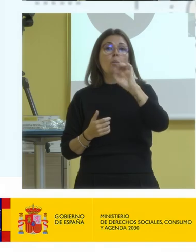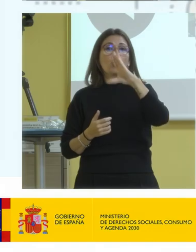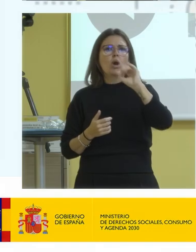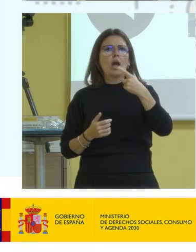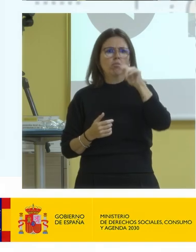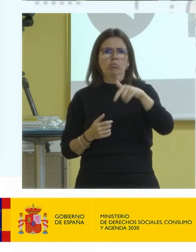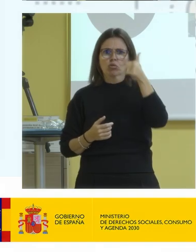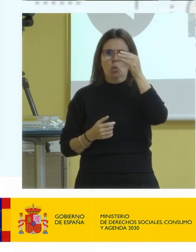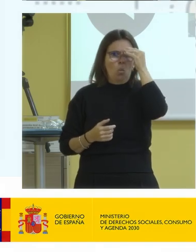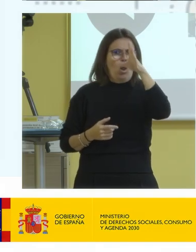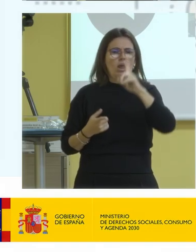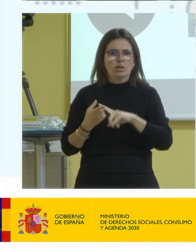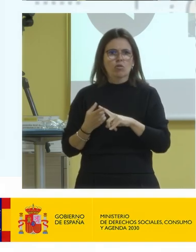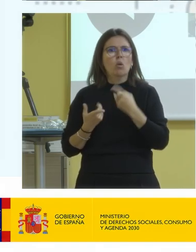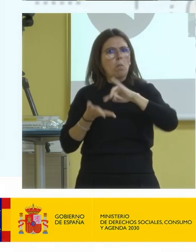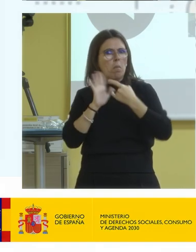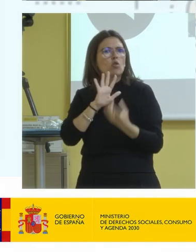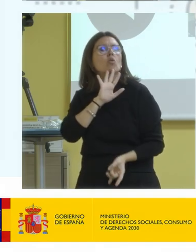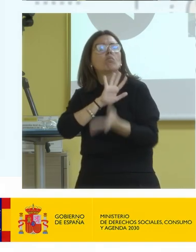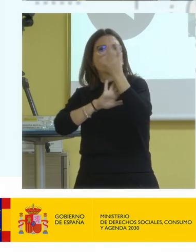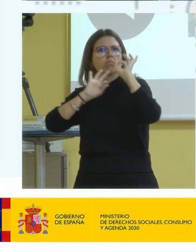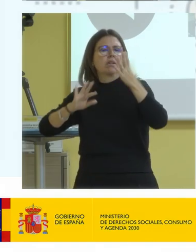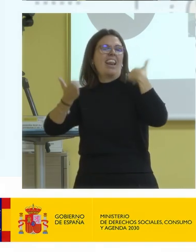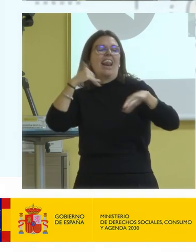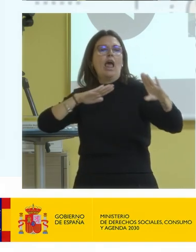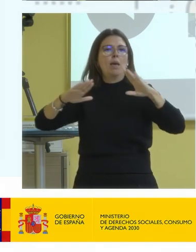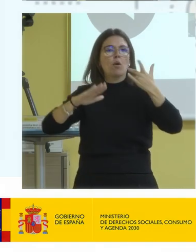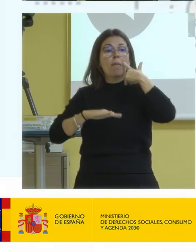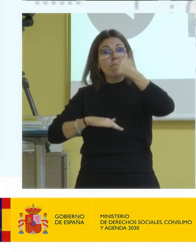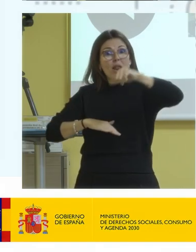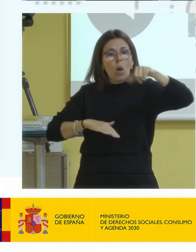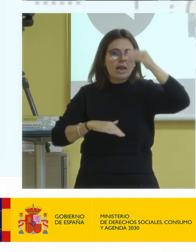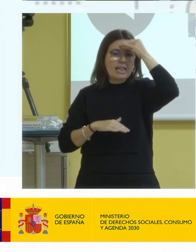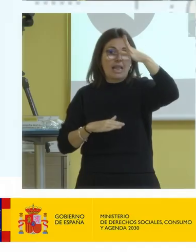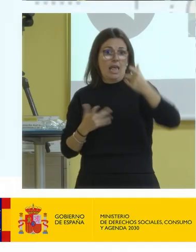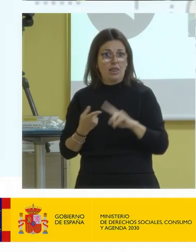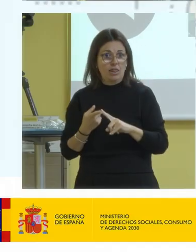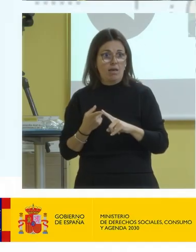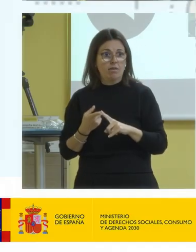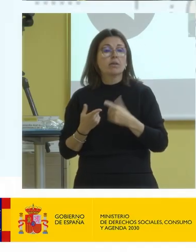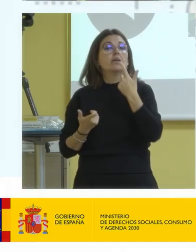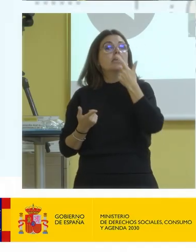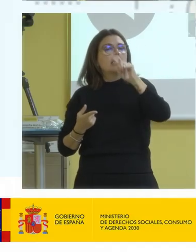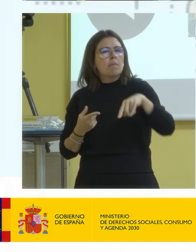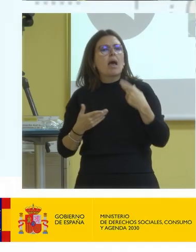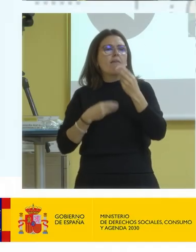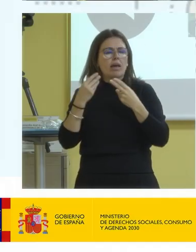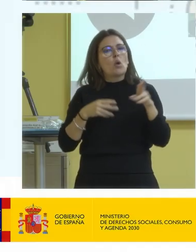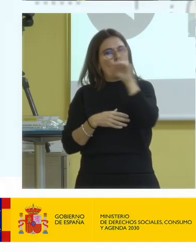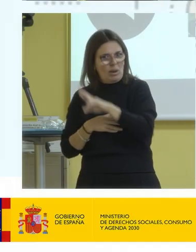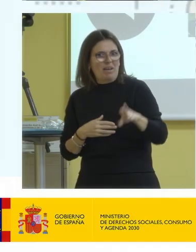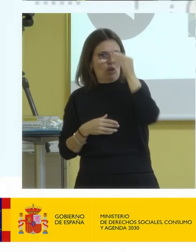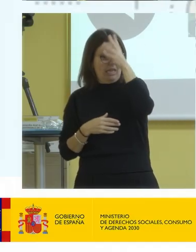muy listo, ideó un método con lo que había en la época para evaluar la inteligencia. Como no había pruebas de inteligencia, que también habría que hacer un repaso de ellas como